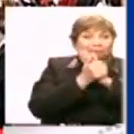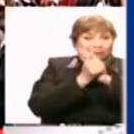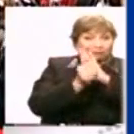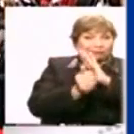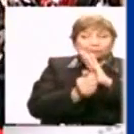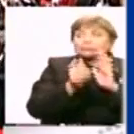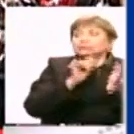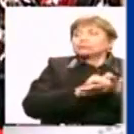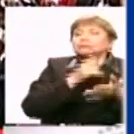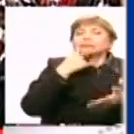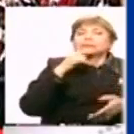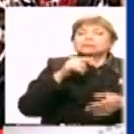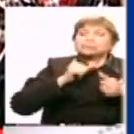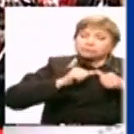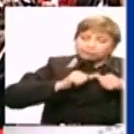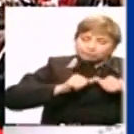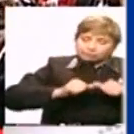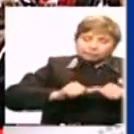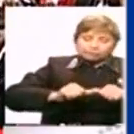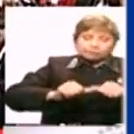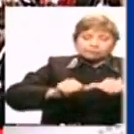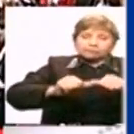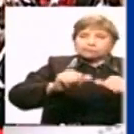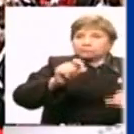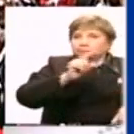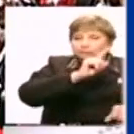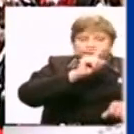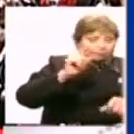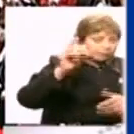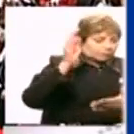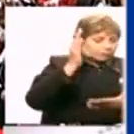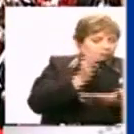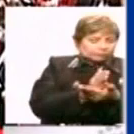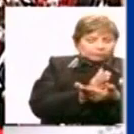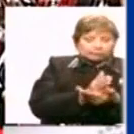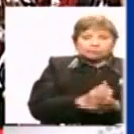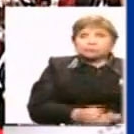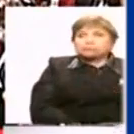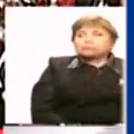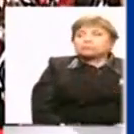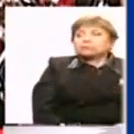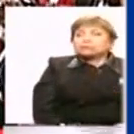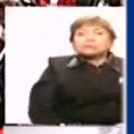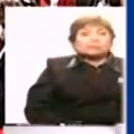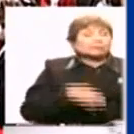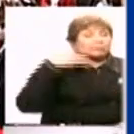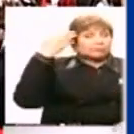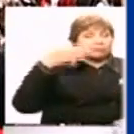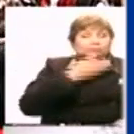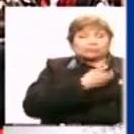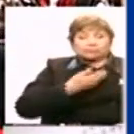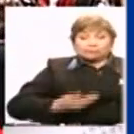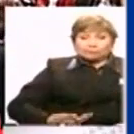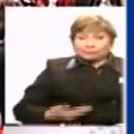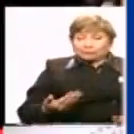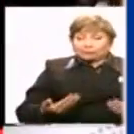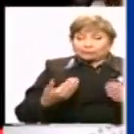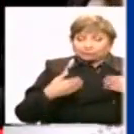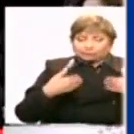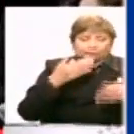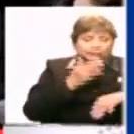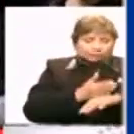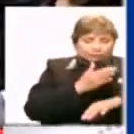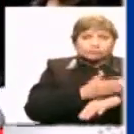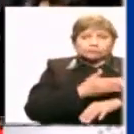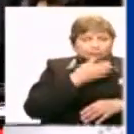en el Congreso de la República. O sea, vamos a ser finalmente los parlamentarios los que vamos a debatir de aquellos ejes que nos parecen fundamentales y